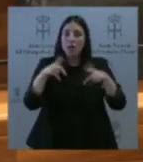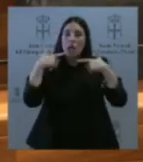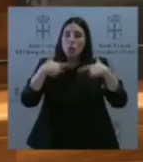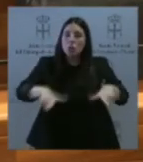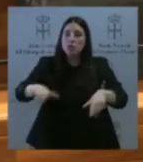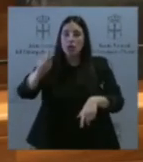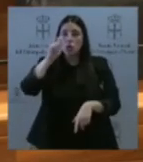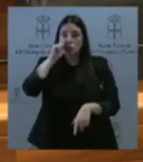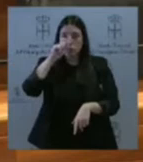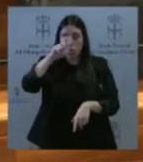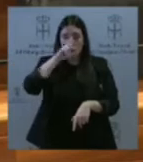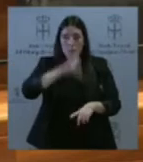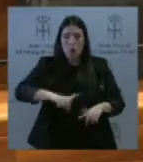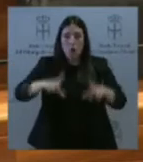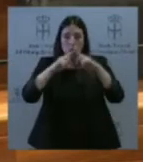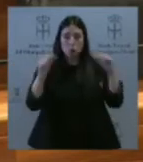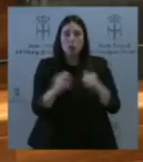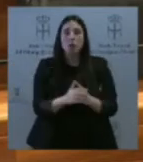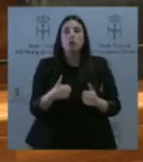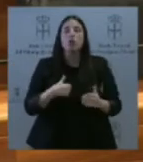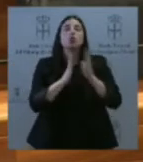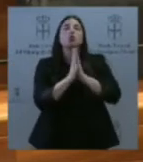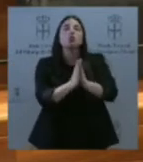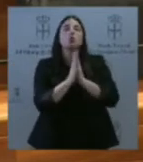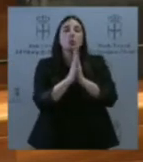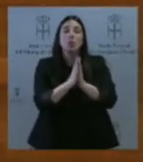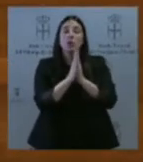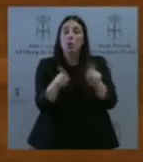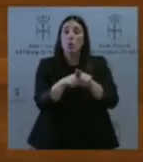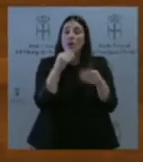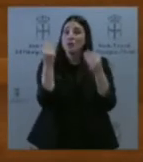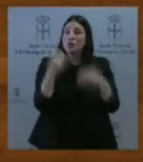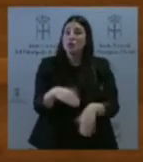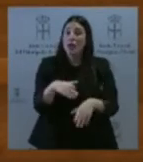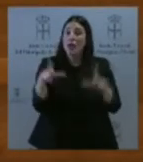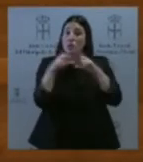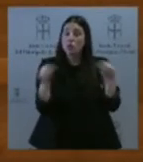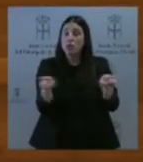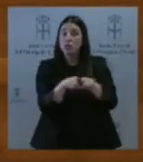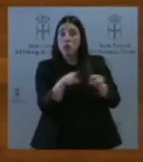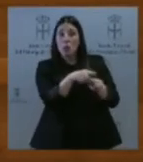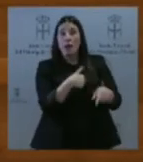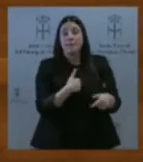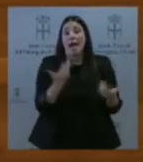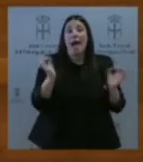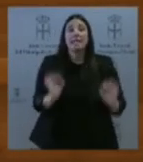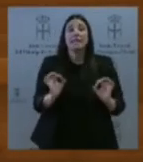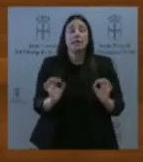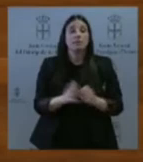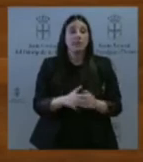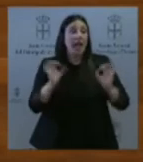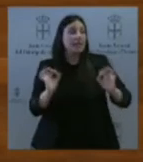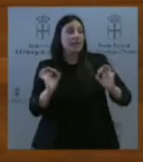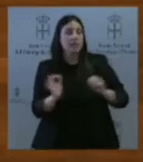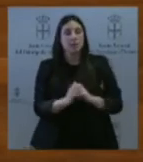lo que le suplico es que no pase a la historia de Asturias como la consejera que dijo 2 veces y es lo que hay. No lo haga, por favor. Escucha a la ciudadanía, escucha